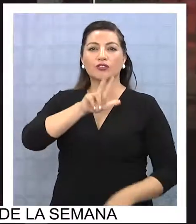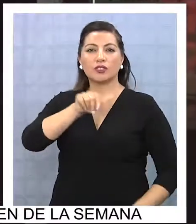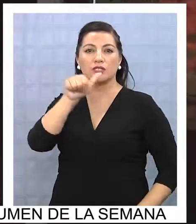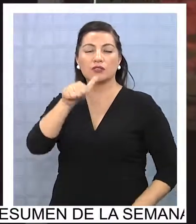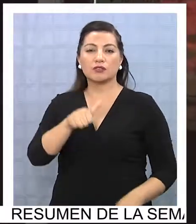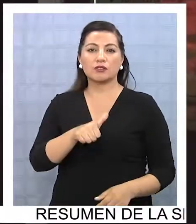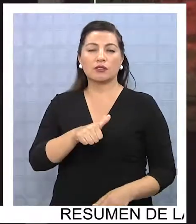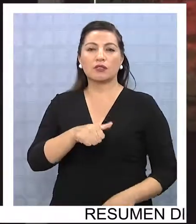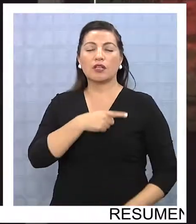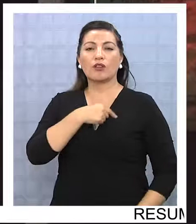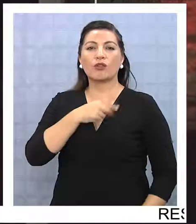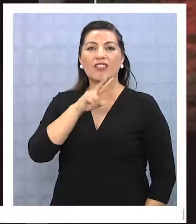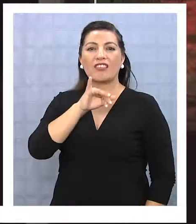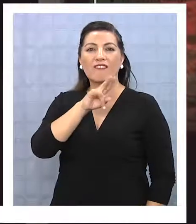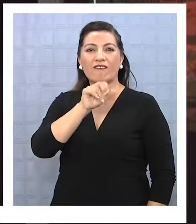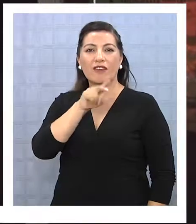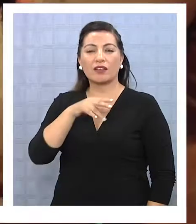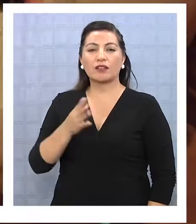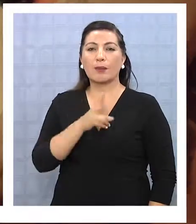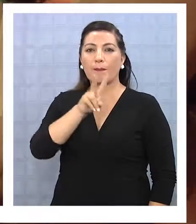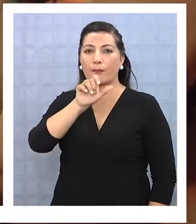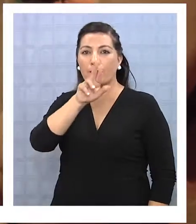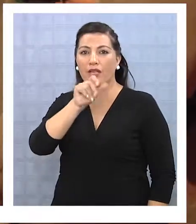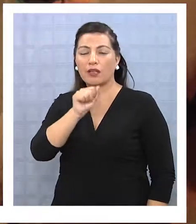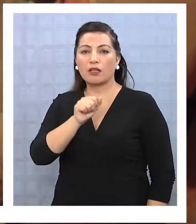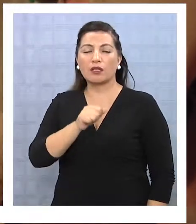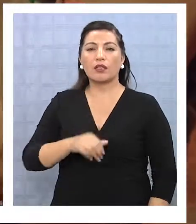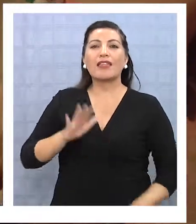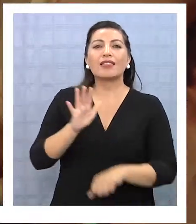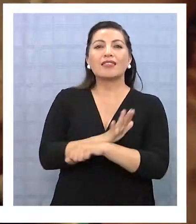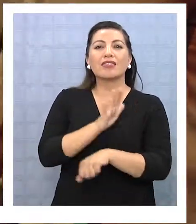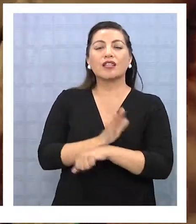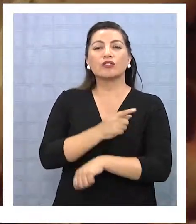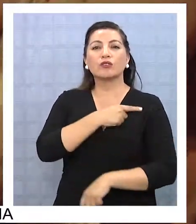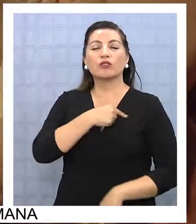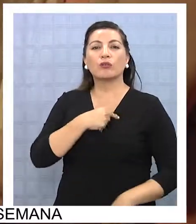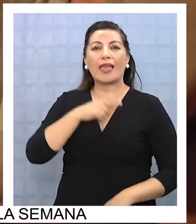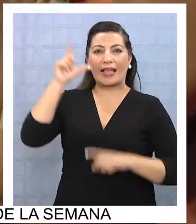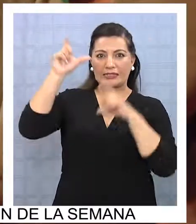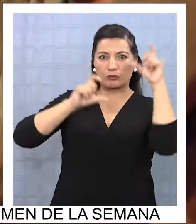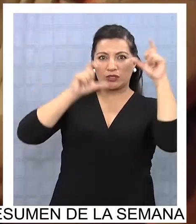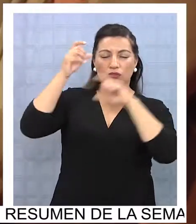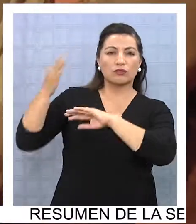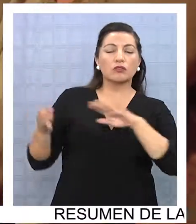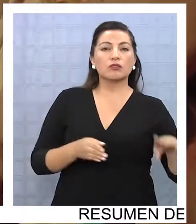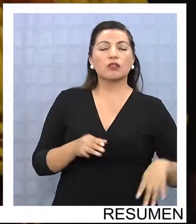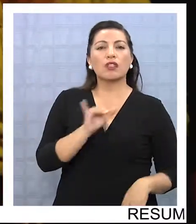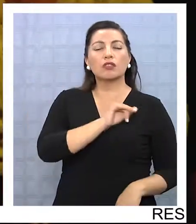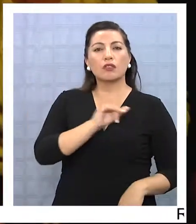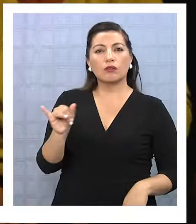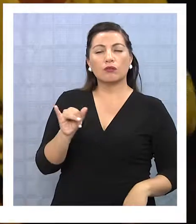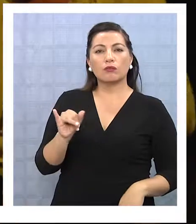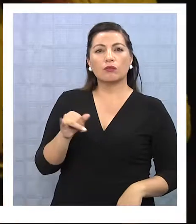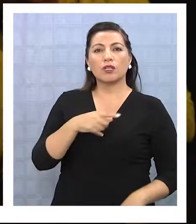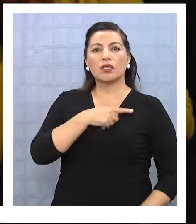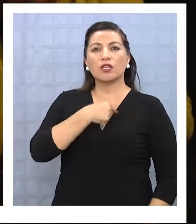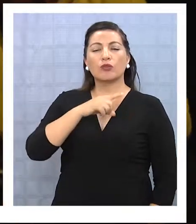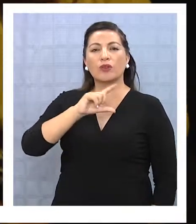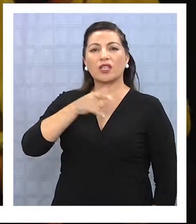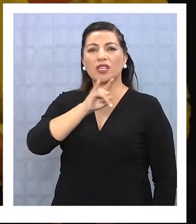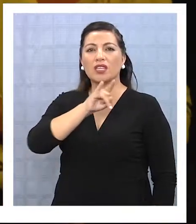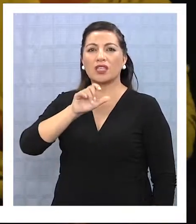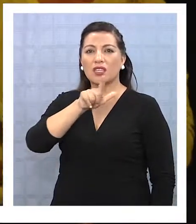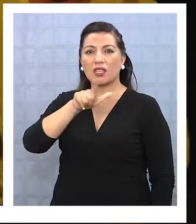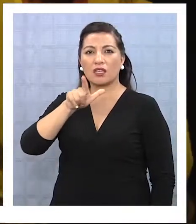Pinto en el Teatro Expresión, estuve después con Guillermo Ward en el Viola